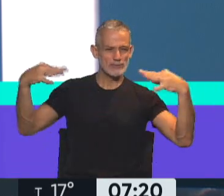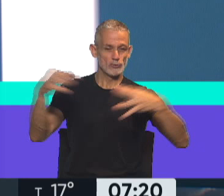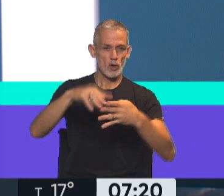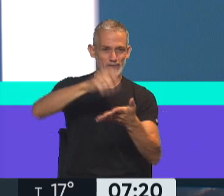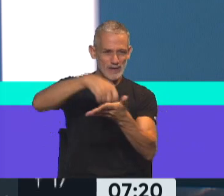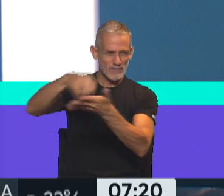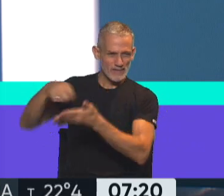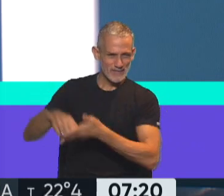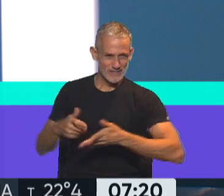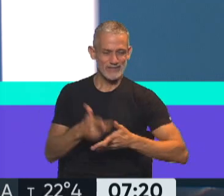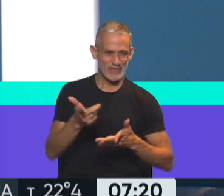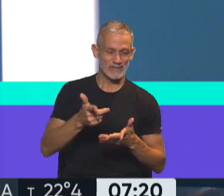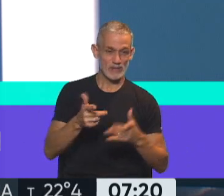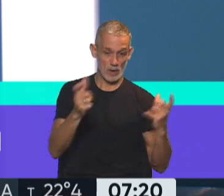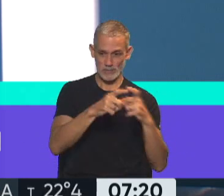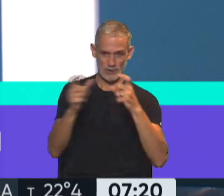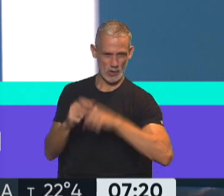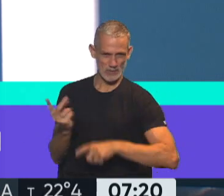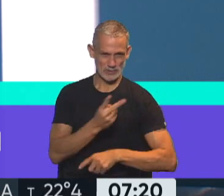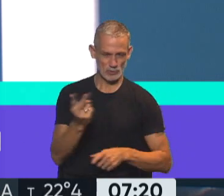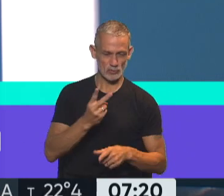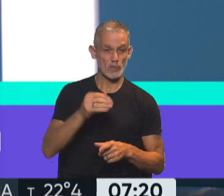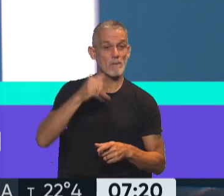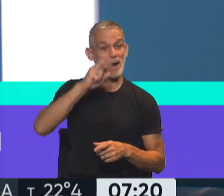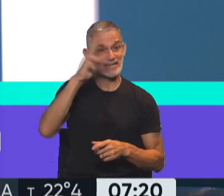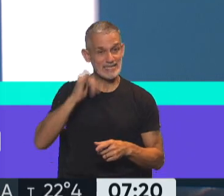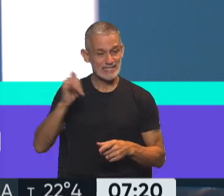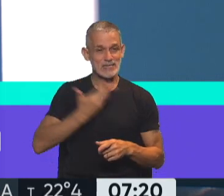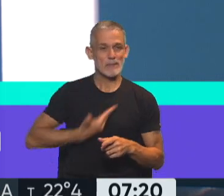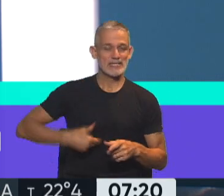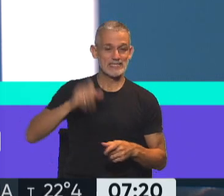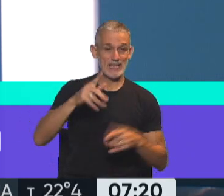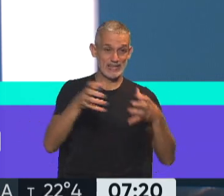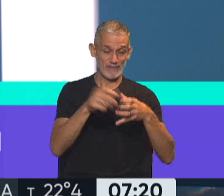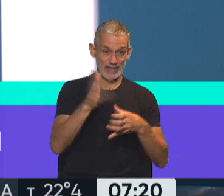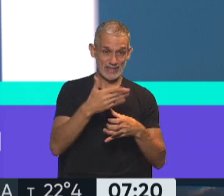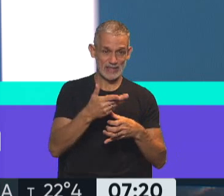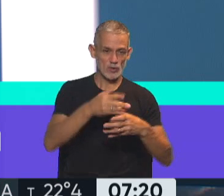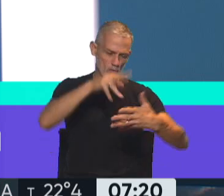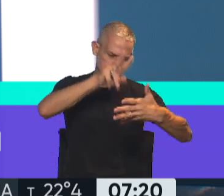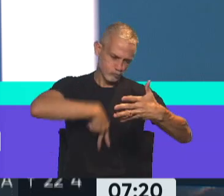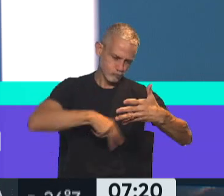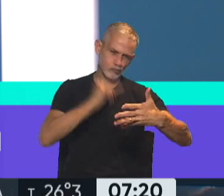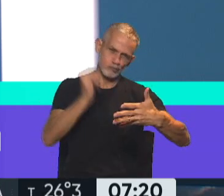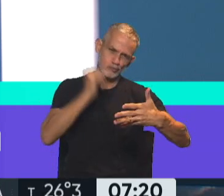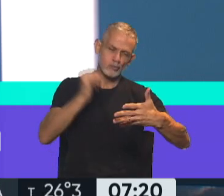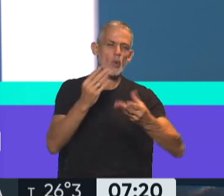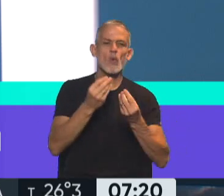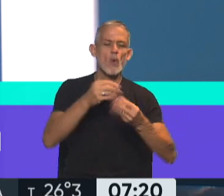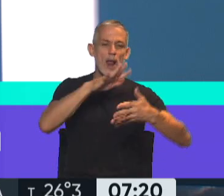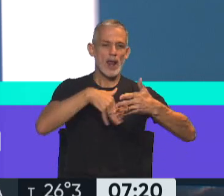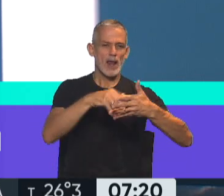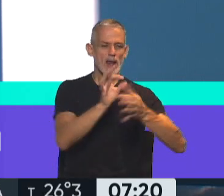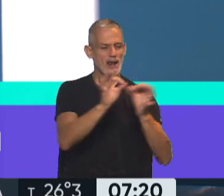de finanzas germán martínez se presidente de la bancada del frente de todos leyó cuál iba a ser finalmente la